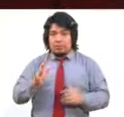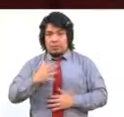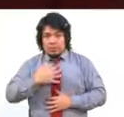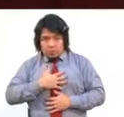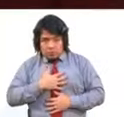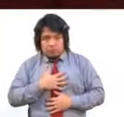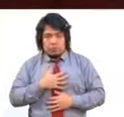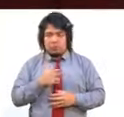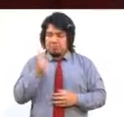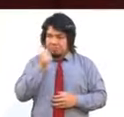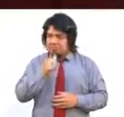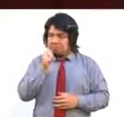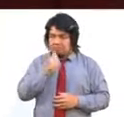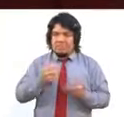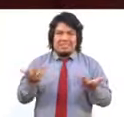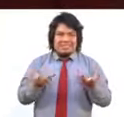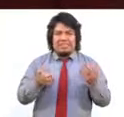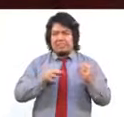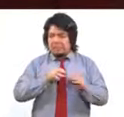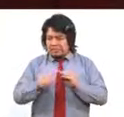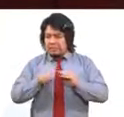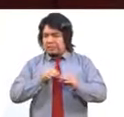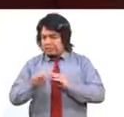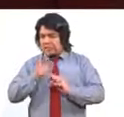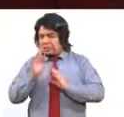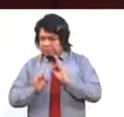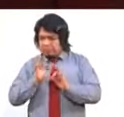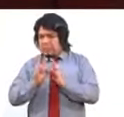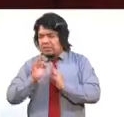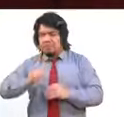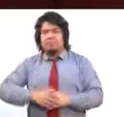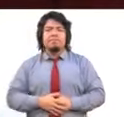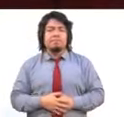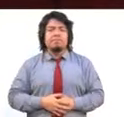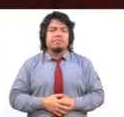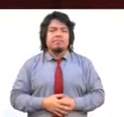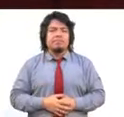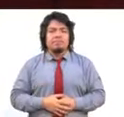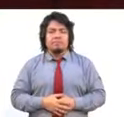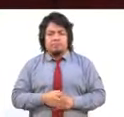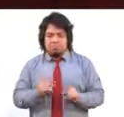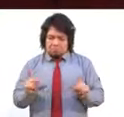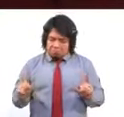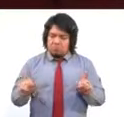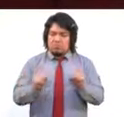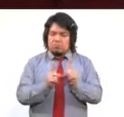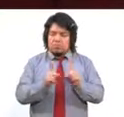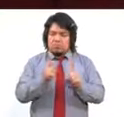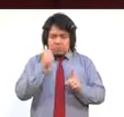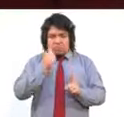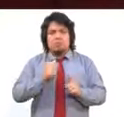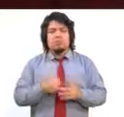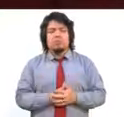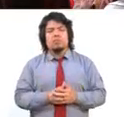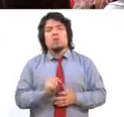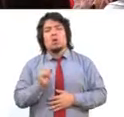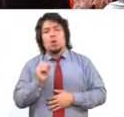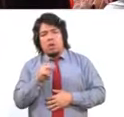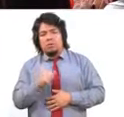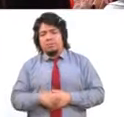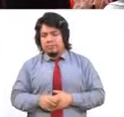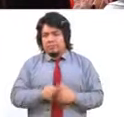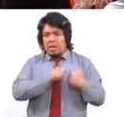a hacer y lo estamos haciendo, ¿sí? Ya atención directa nosotros la tenemos. ¿Ya están en comunicación con las